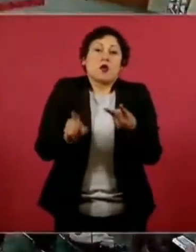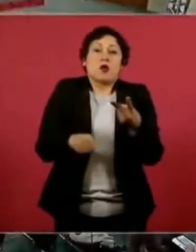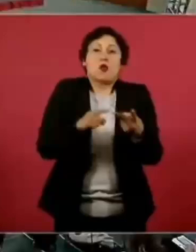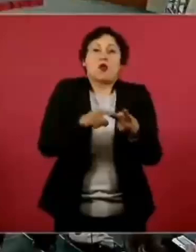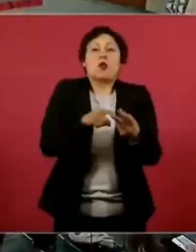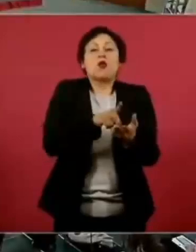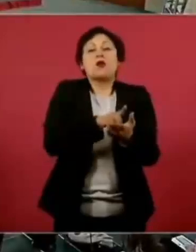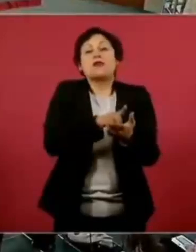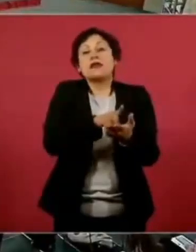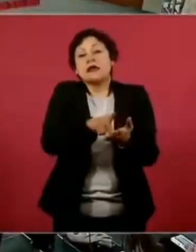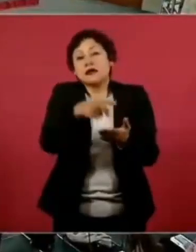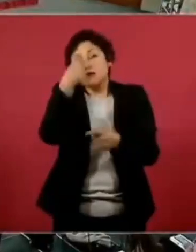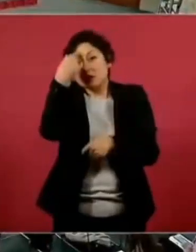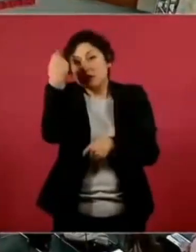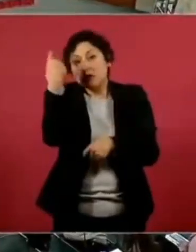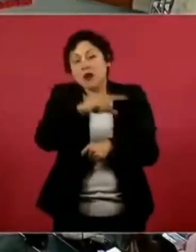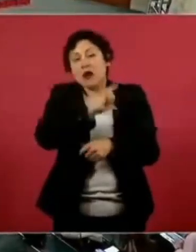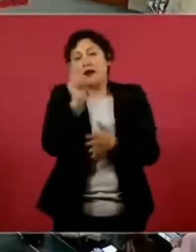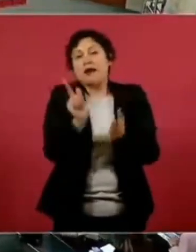Era